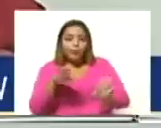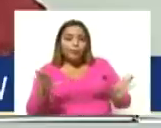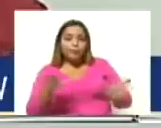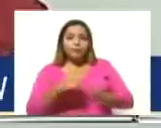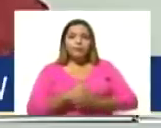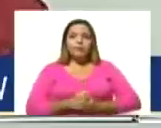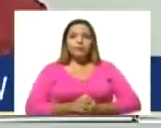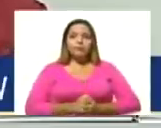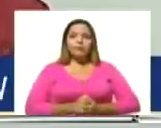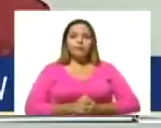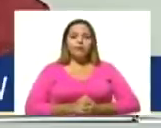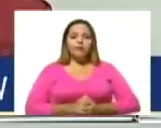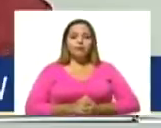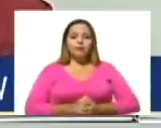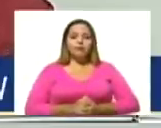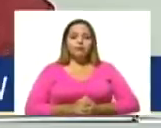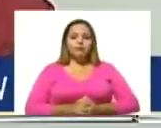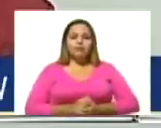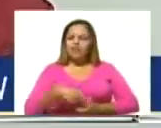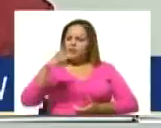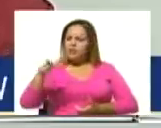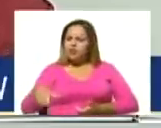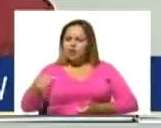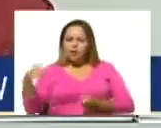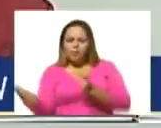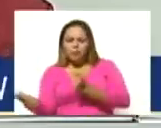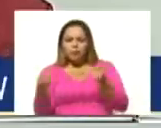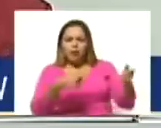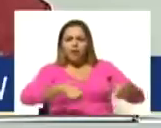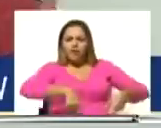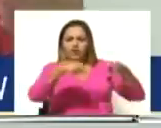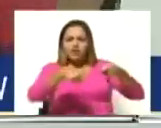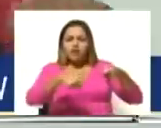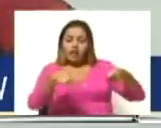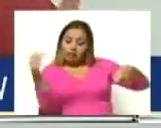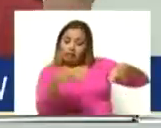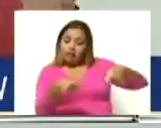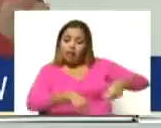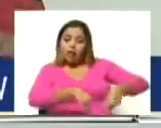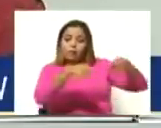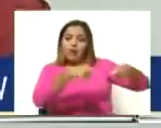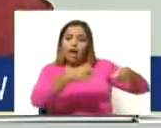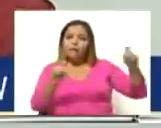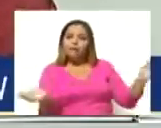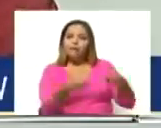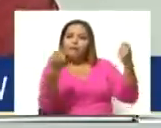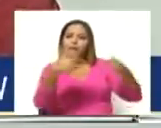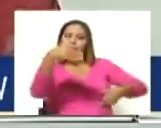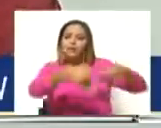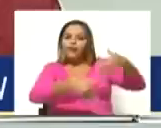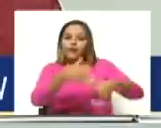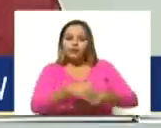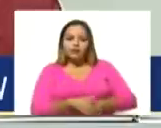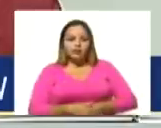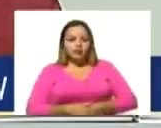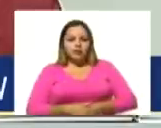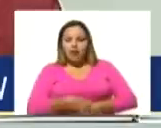que mandó unas bolsas para allá. Y dentro de las bolsas metió propaganda electoral.